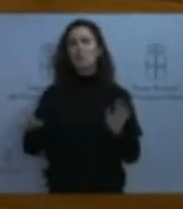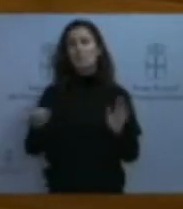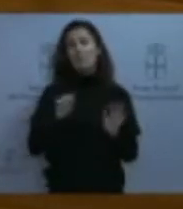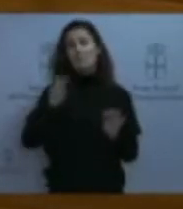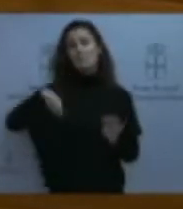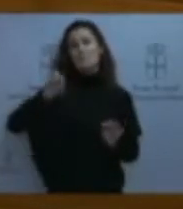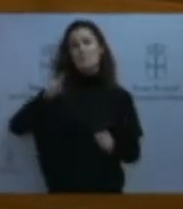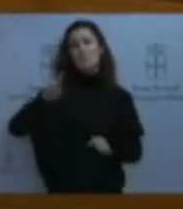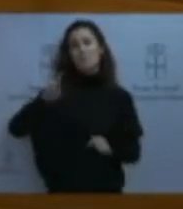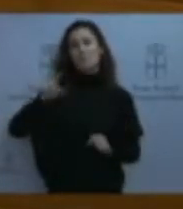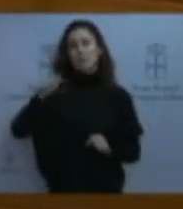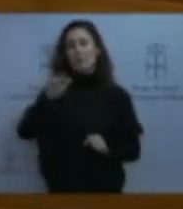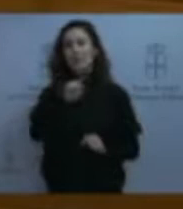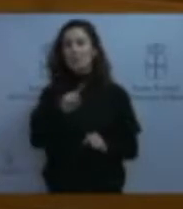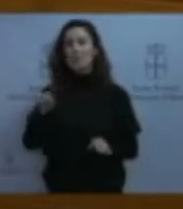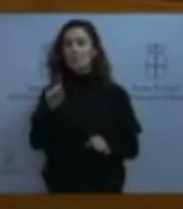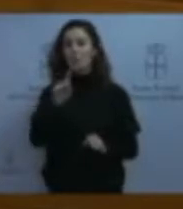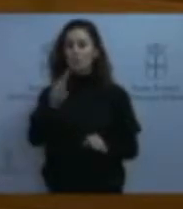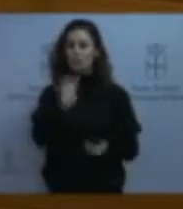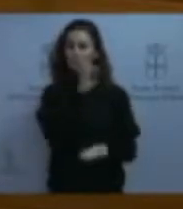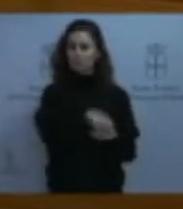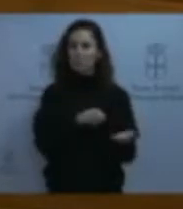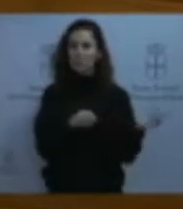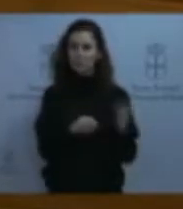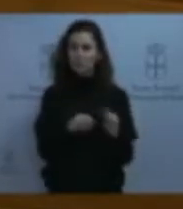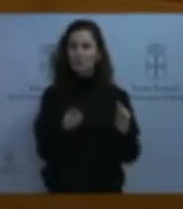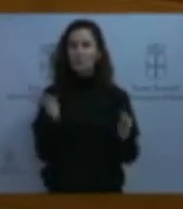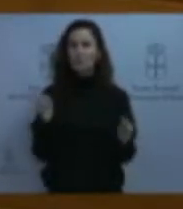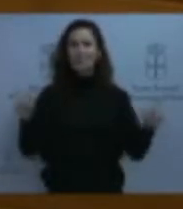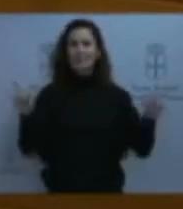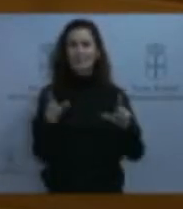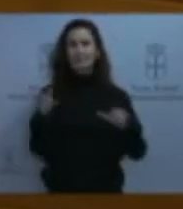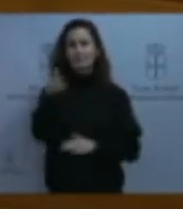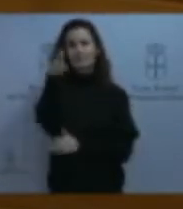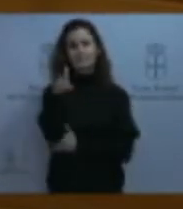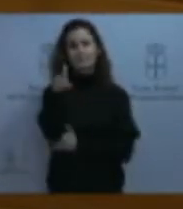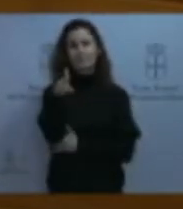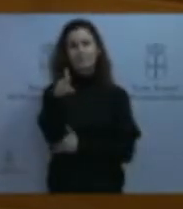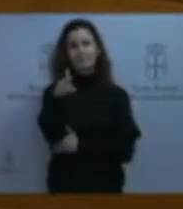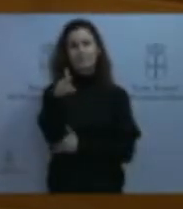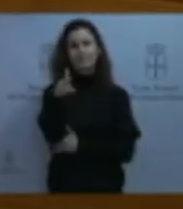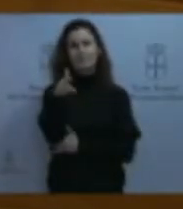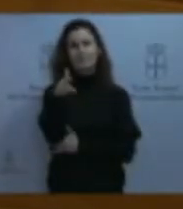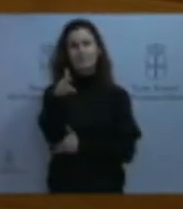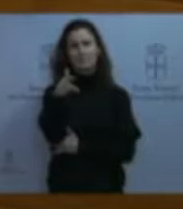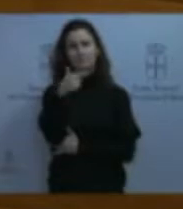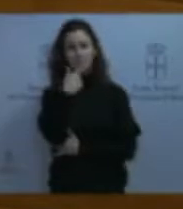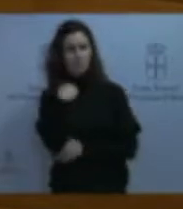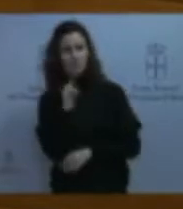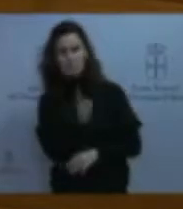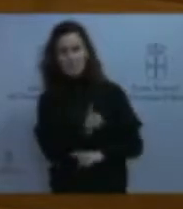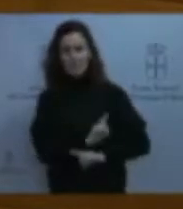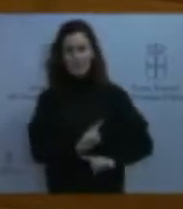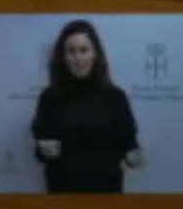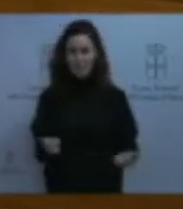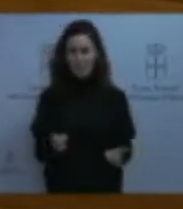¿Y sabe lo que propusieron ustedes? ¿Sabe lo único que propusieron ustedes? Que la televisión emitiera en directo los incendios forestales. Y yo no llamé a la televisión, pero es que no llamé ni